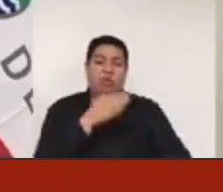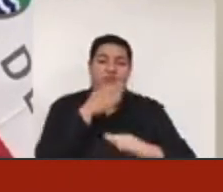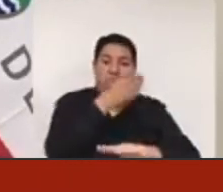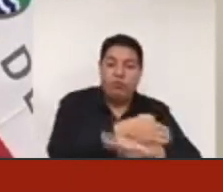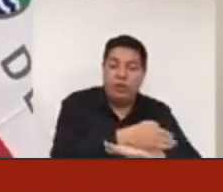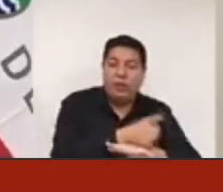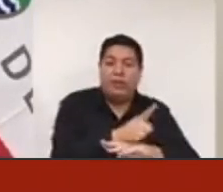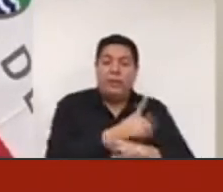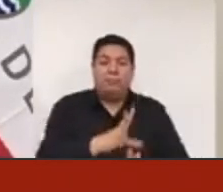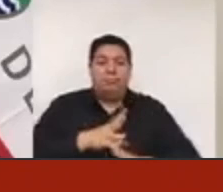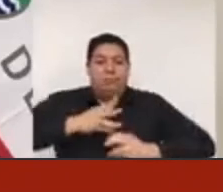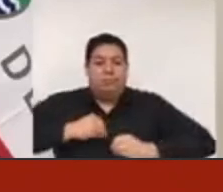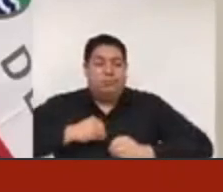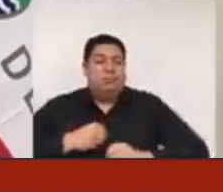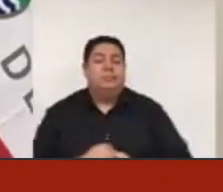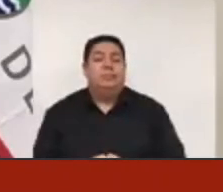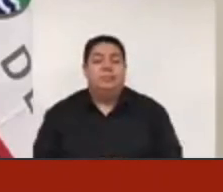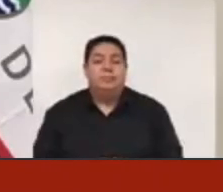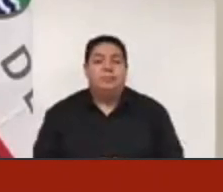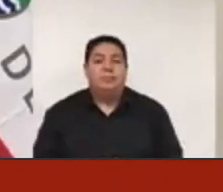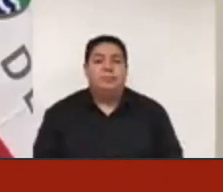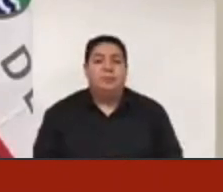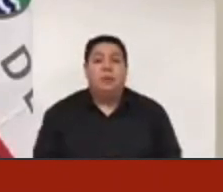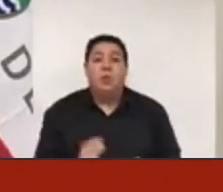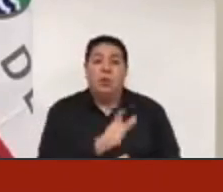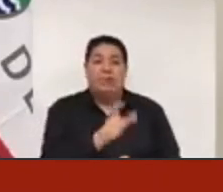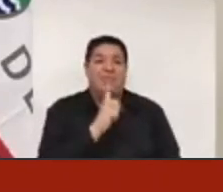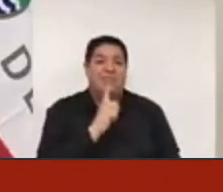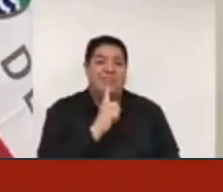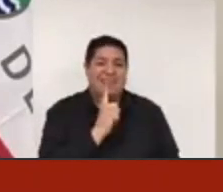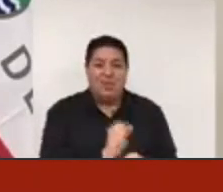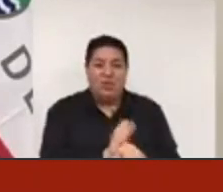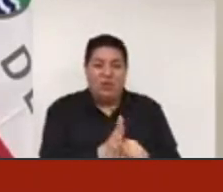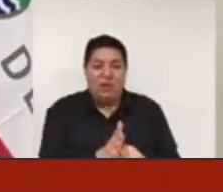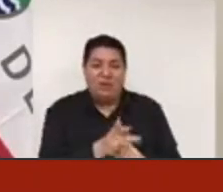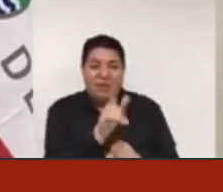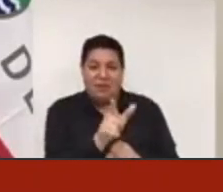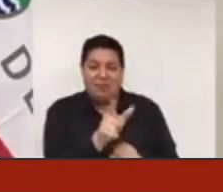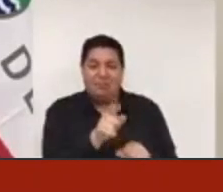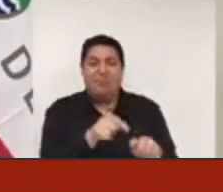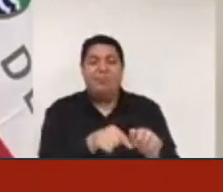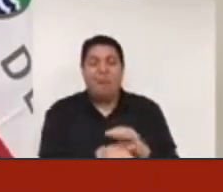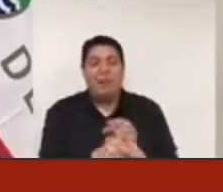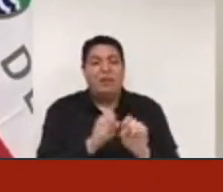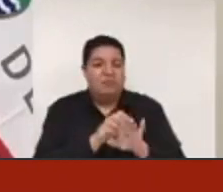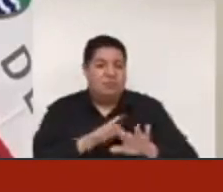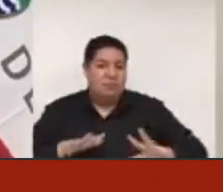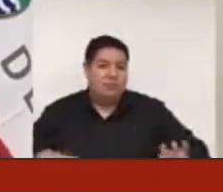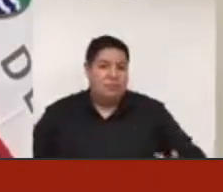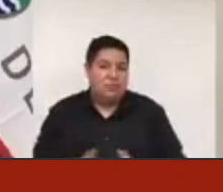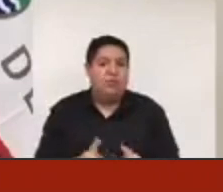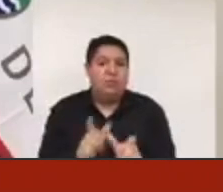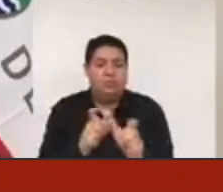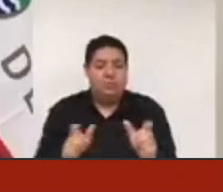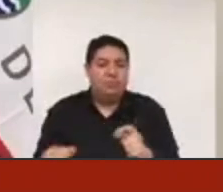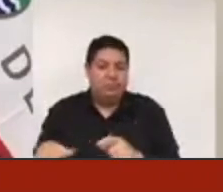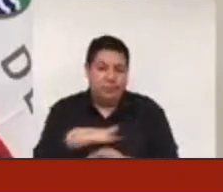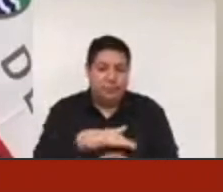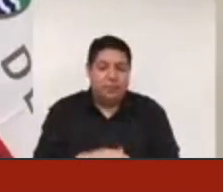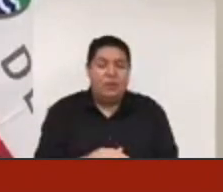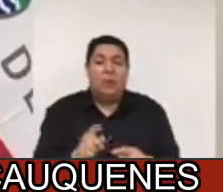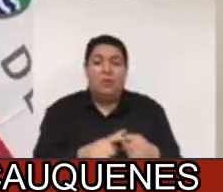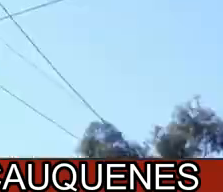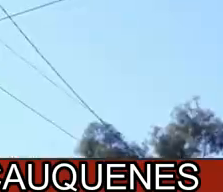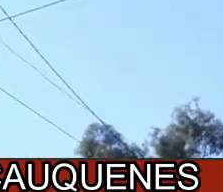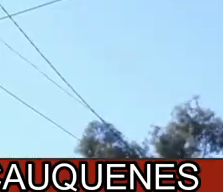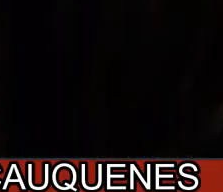que varios había una persona positiva en ese lugar y generó varios contagios estos tres fueron en